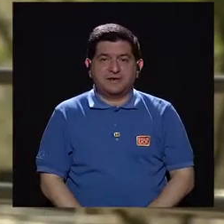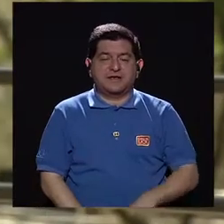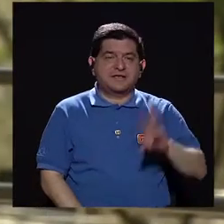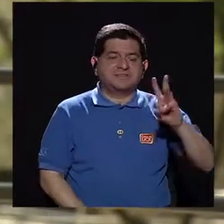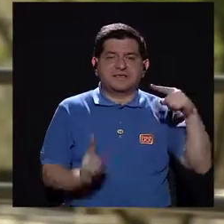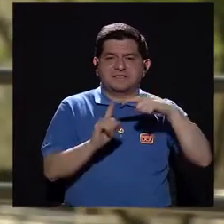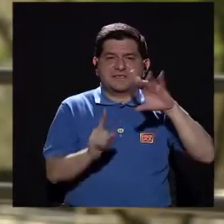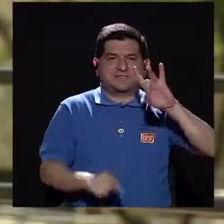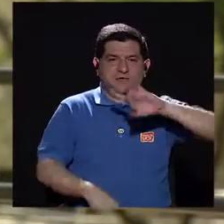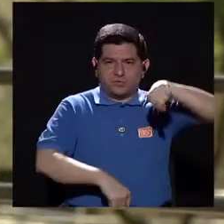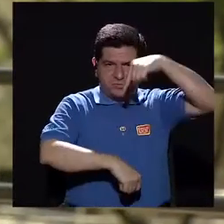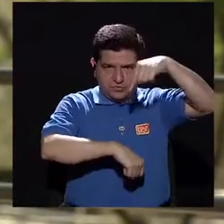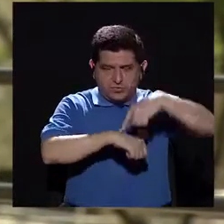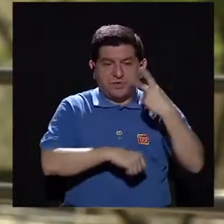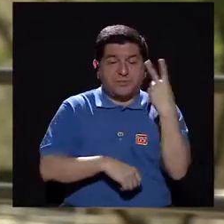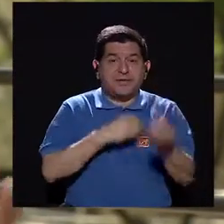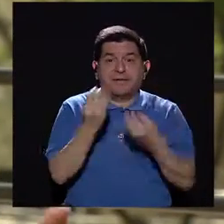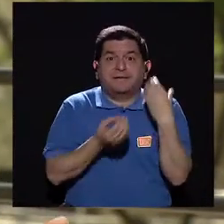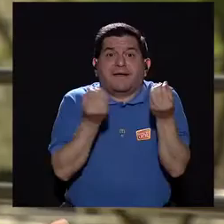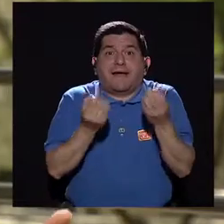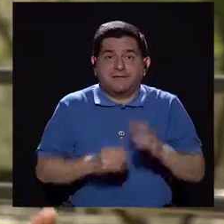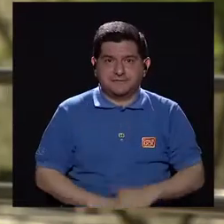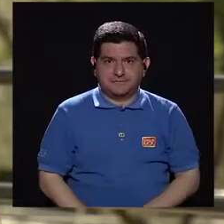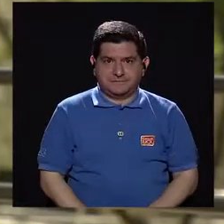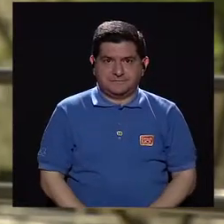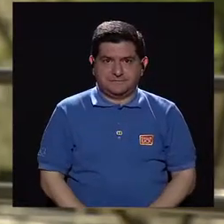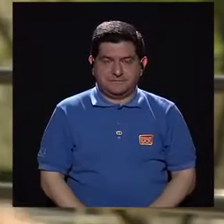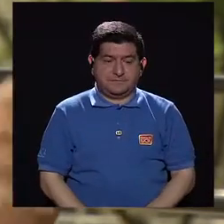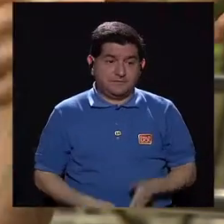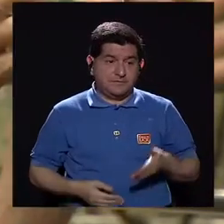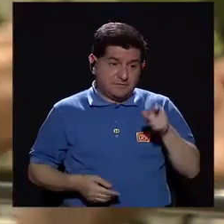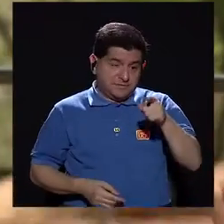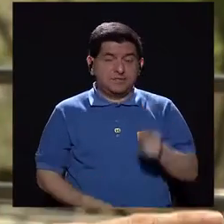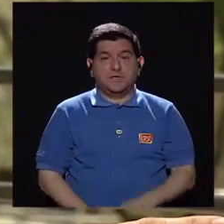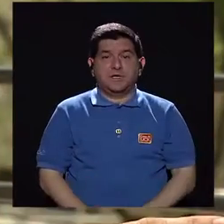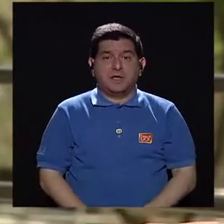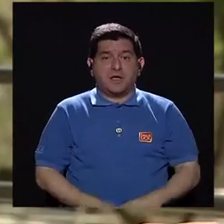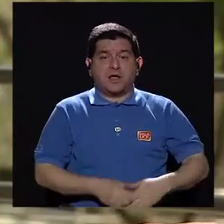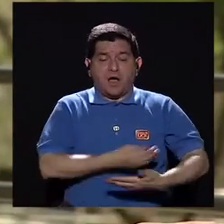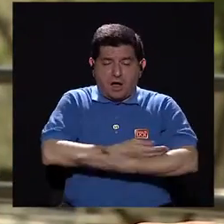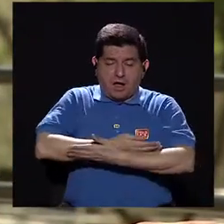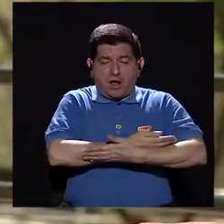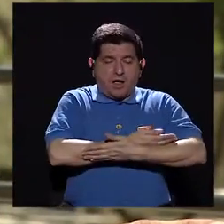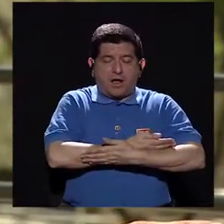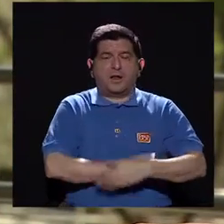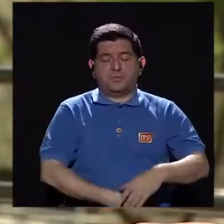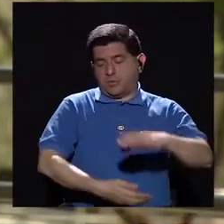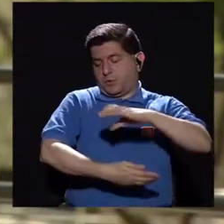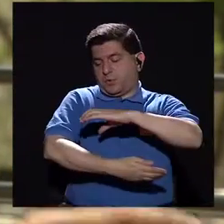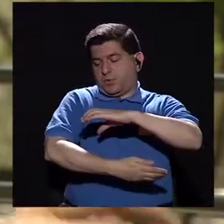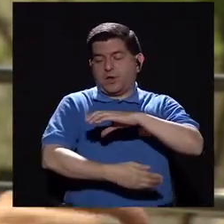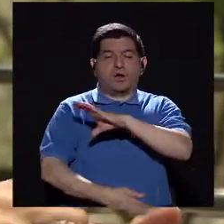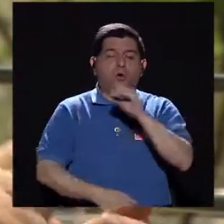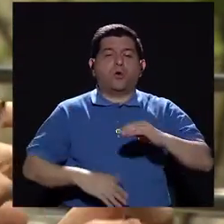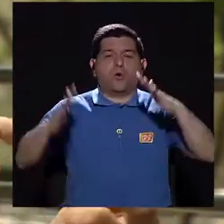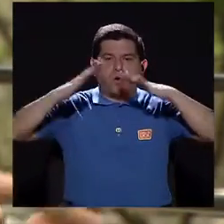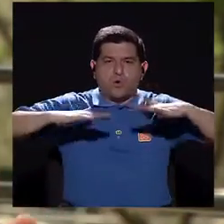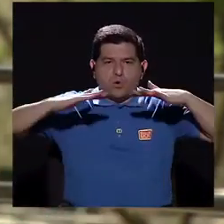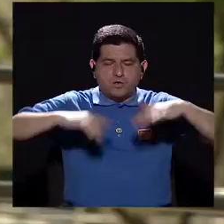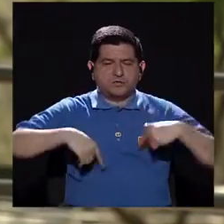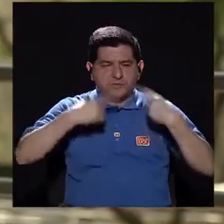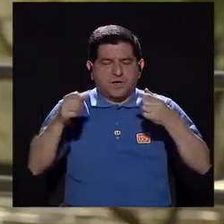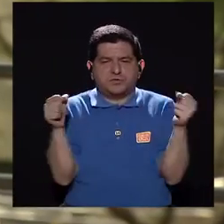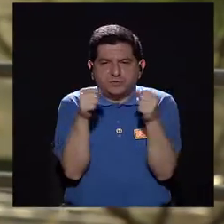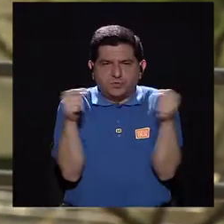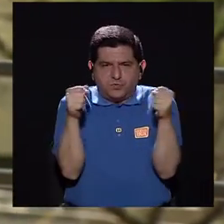En 6 o 8 horas ella tiene que ver qué hace. Si es que se la dé al bebé inmediatamente o tienes espacio